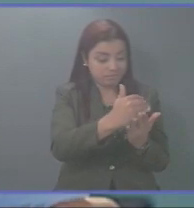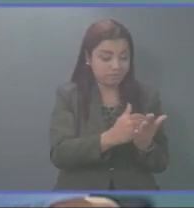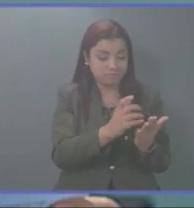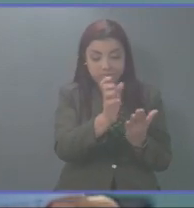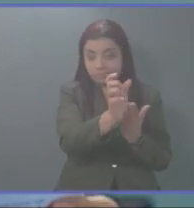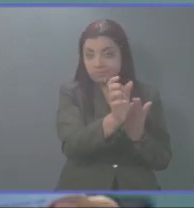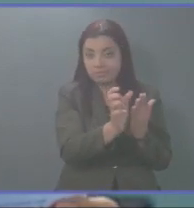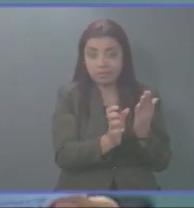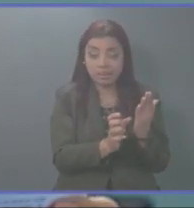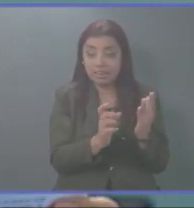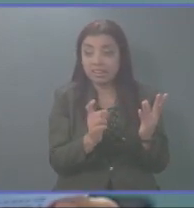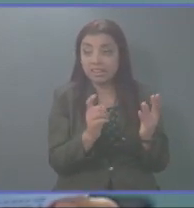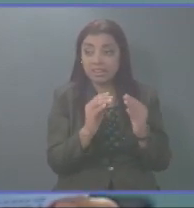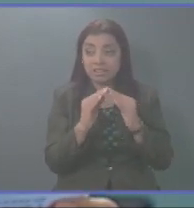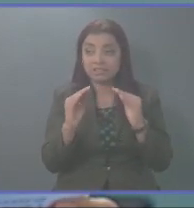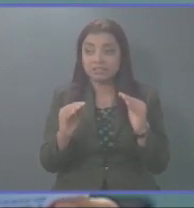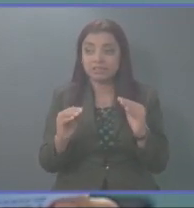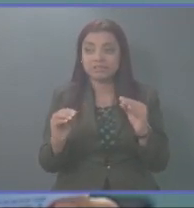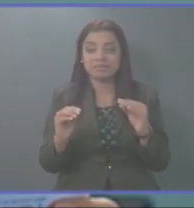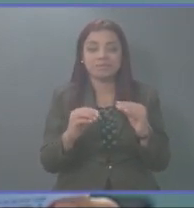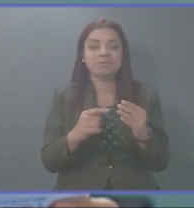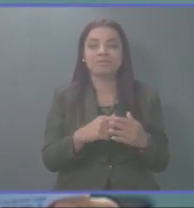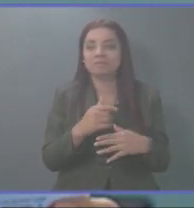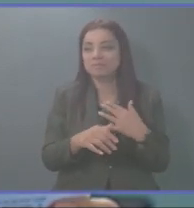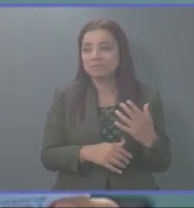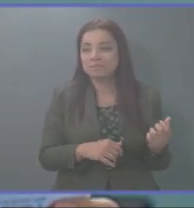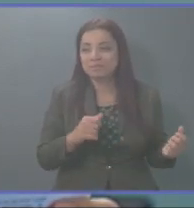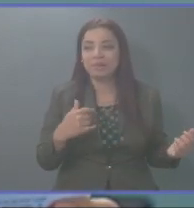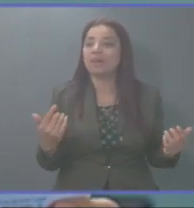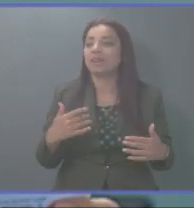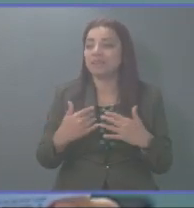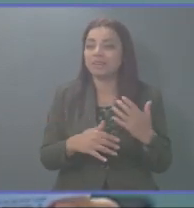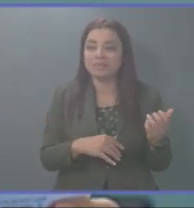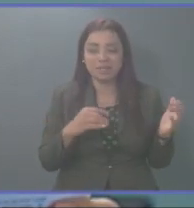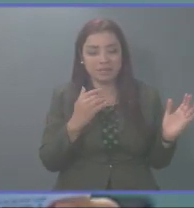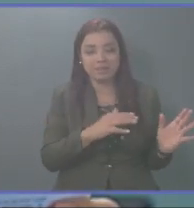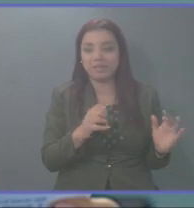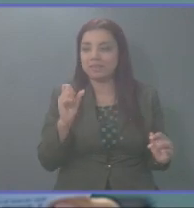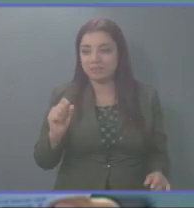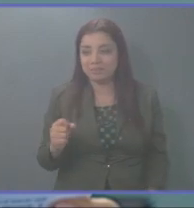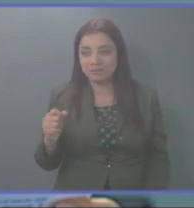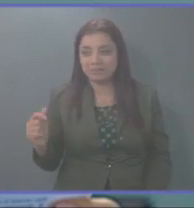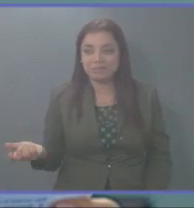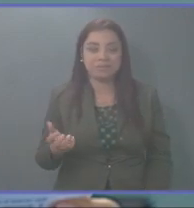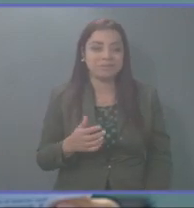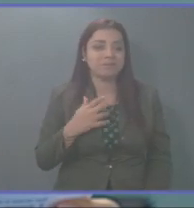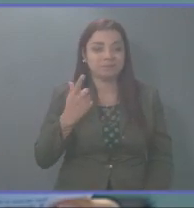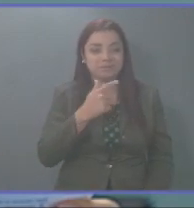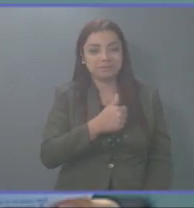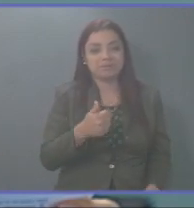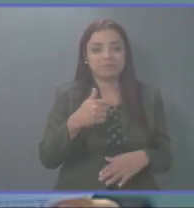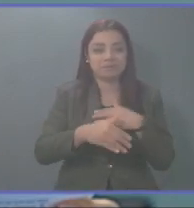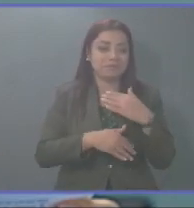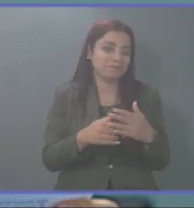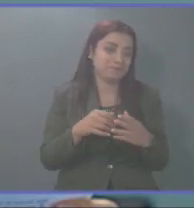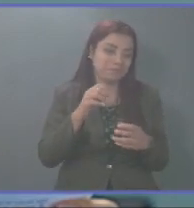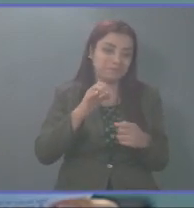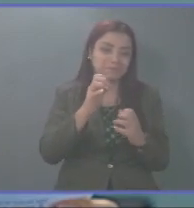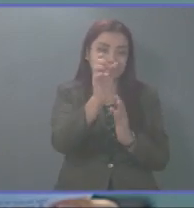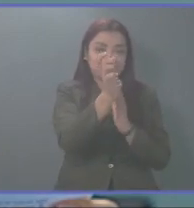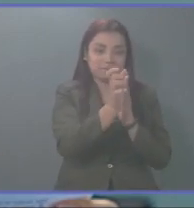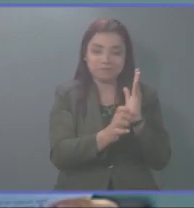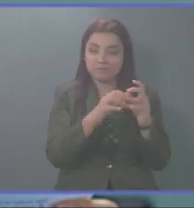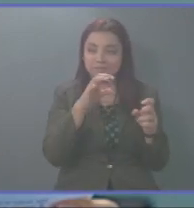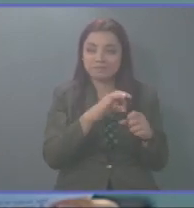electoral y cambie su residencia a otro lugar, en ese mismo periodo deberá actualizar su residencia y dirección en el padrón electoral. Y cuando